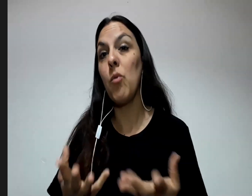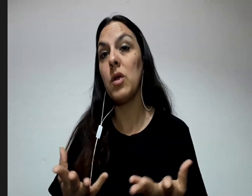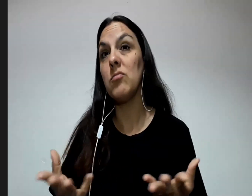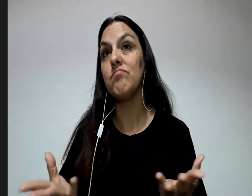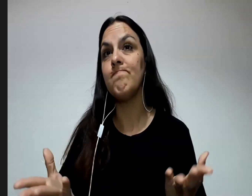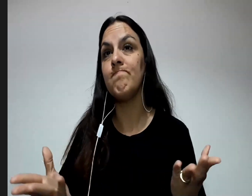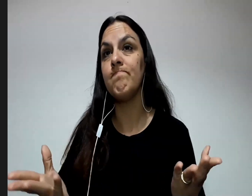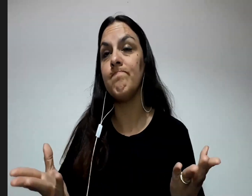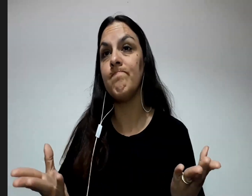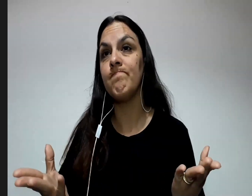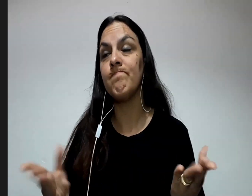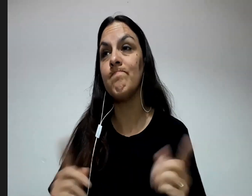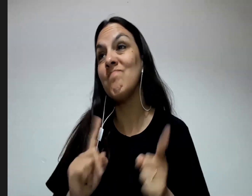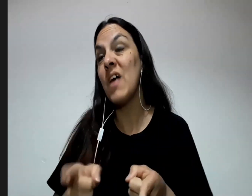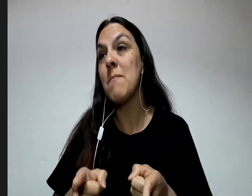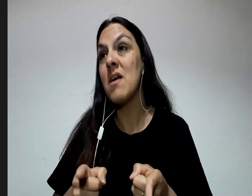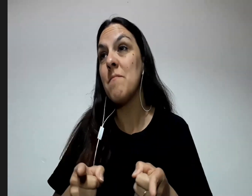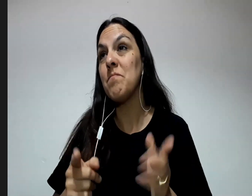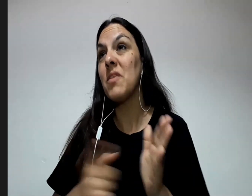es más,